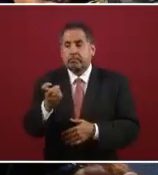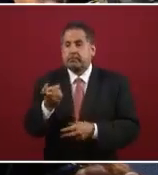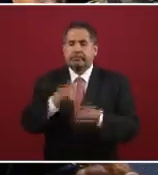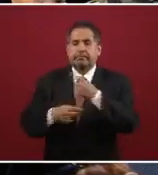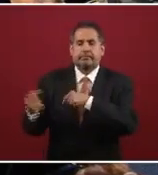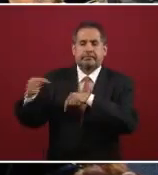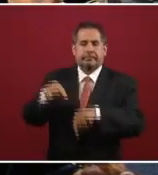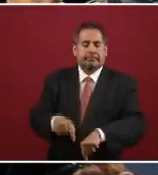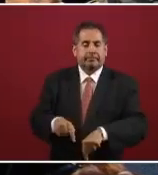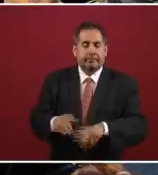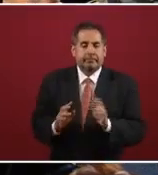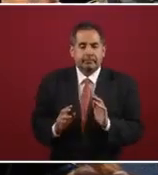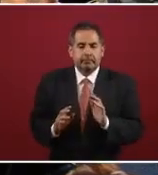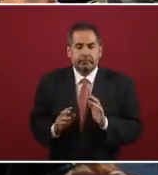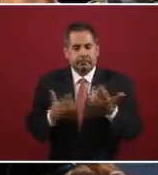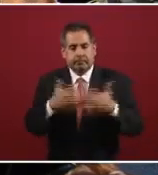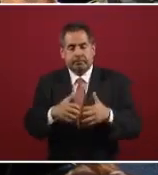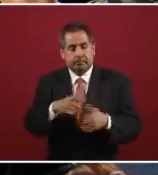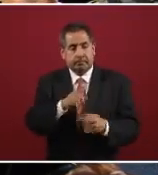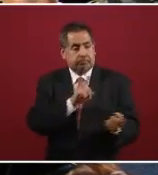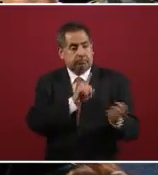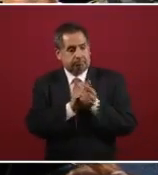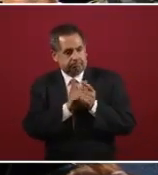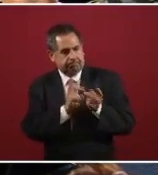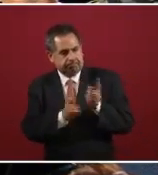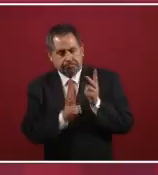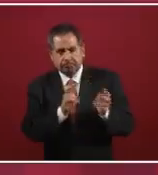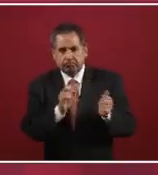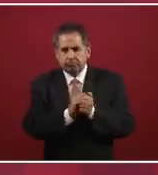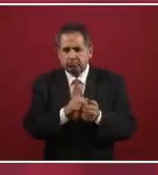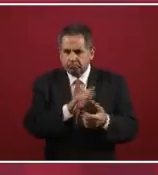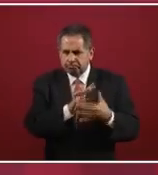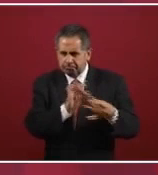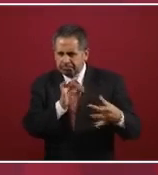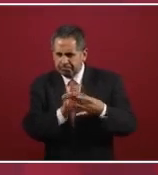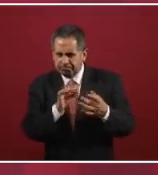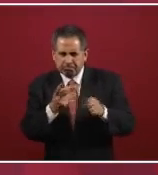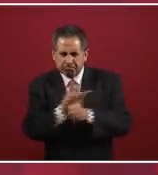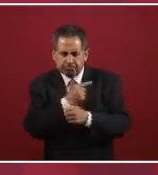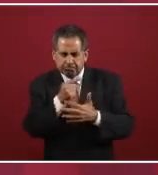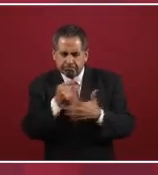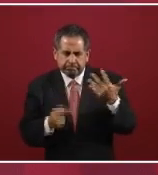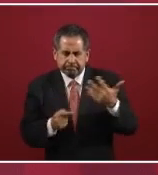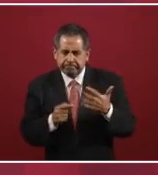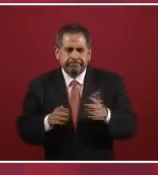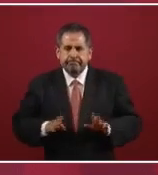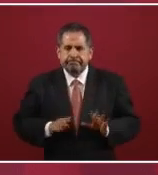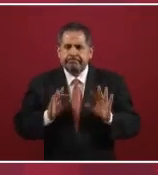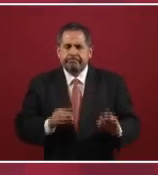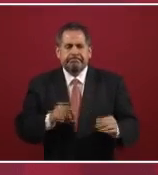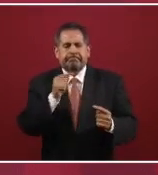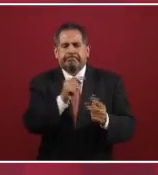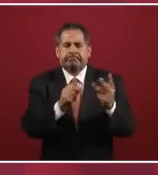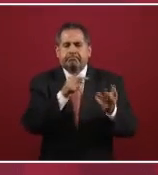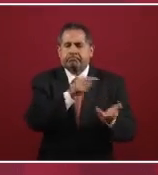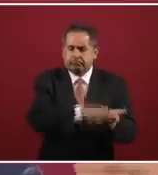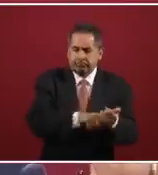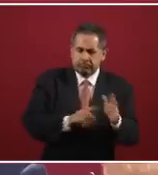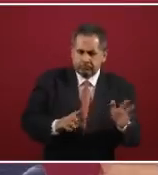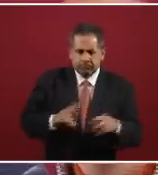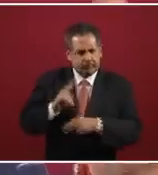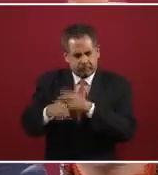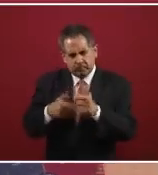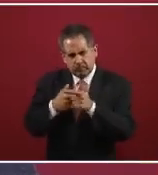esta está este empresario esta cadena de gasolineras a explicarnos sus circunstancias muy muy particulares